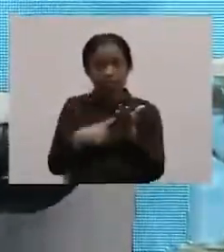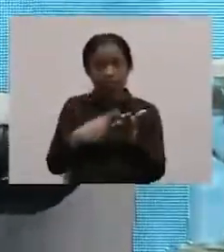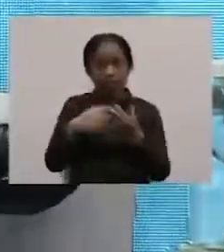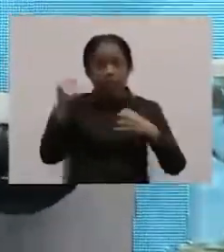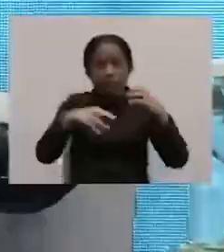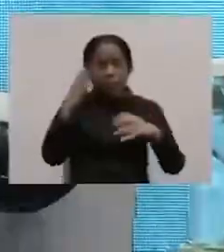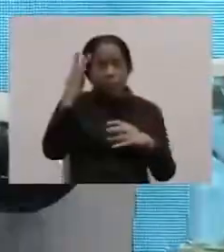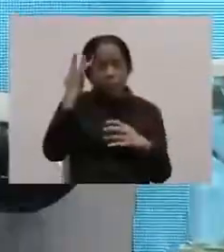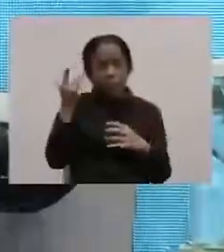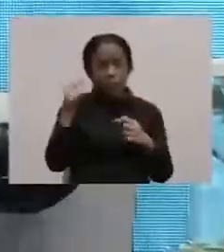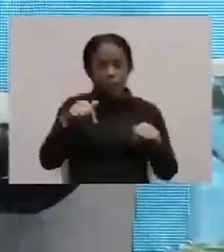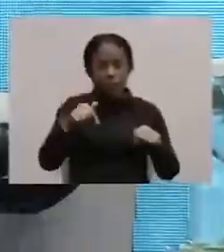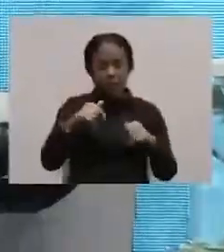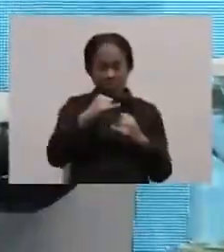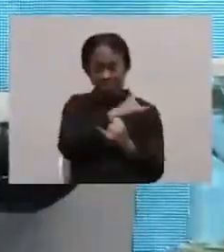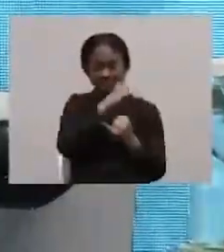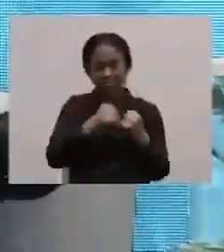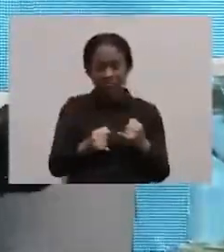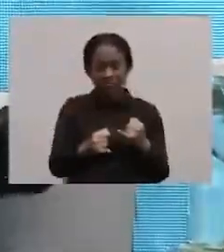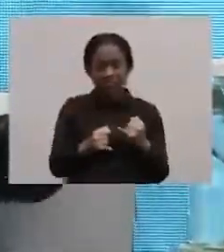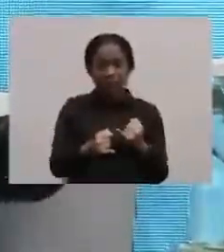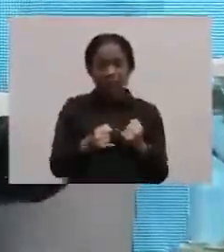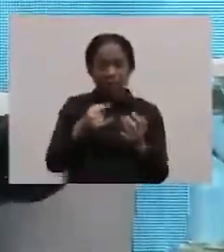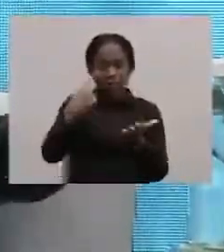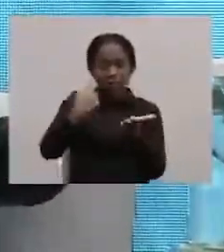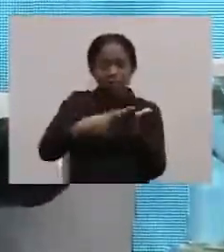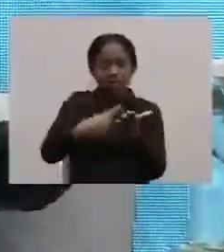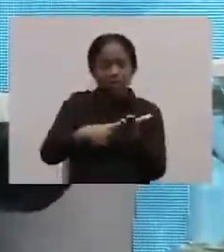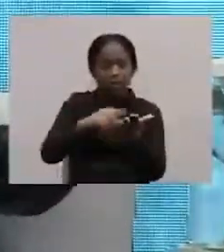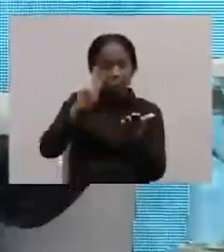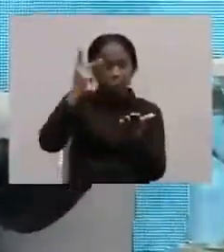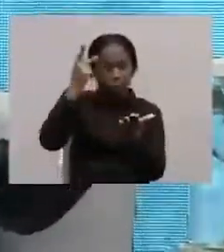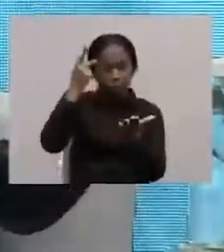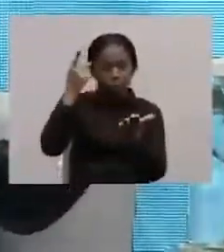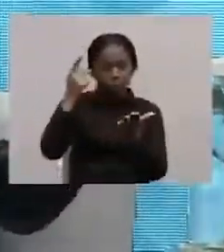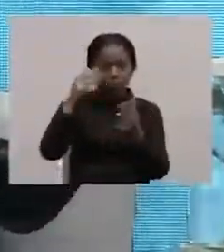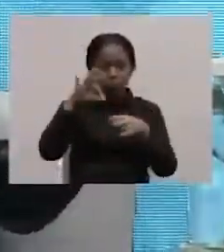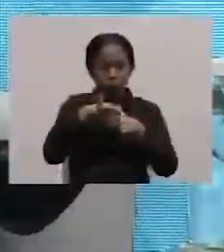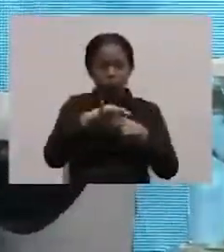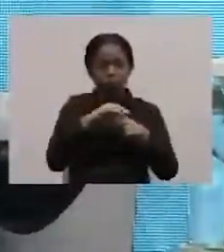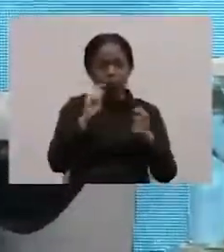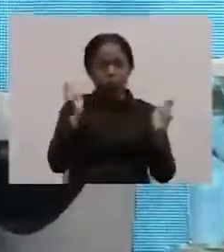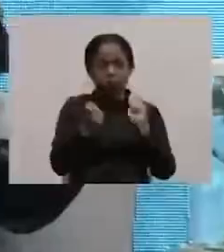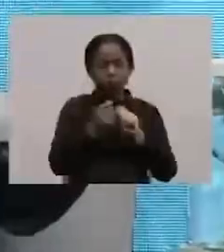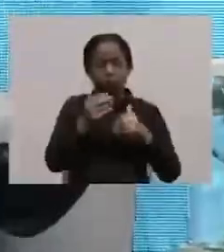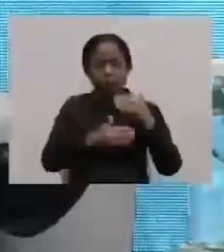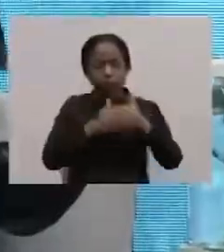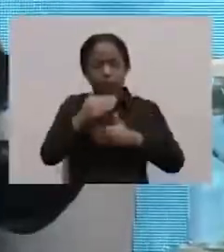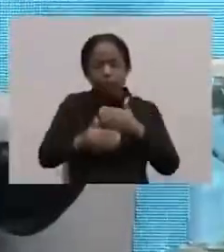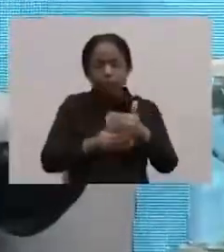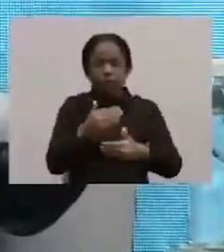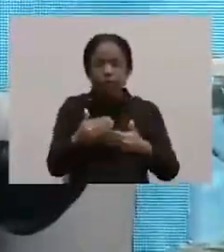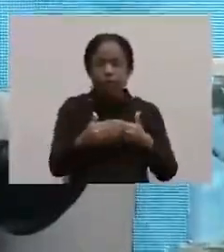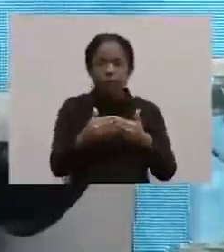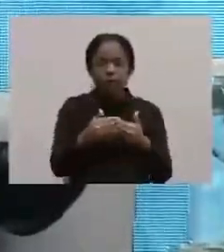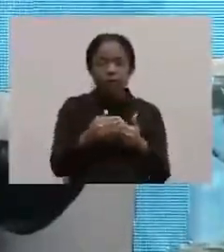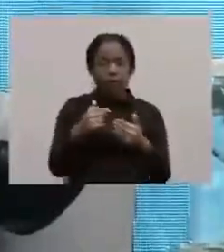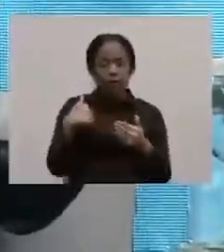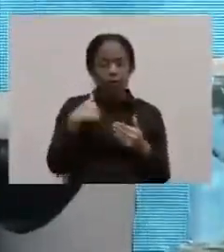esta conferencia tiene una parte final, debate electoral, es ser instrumento para que se